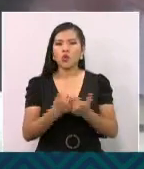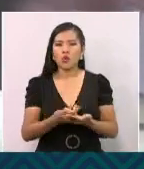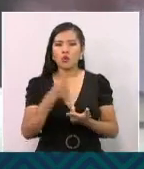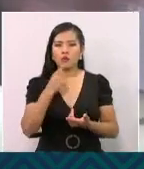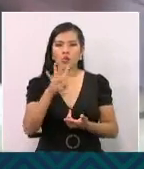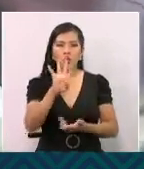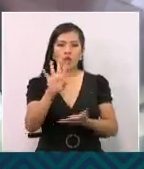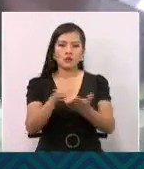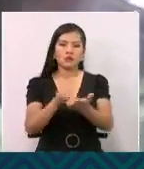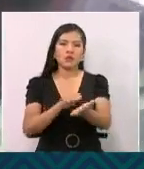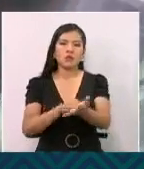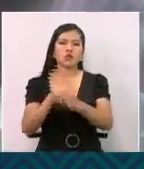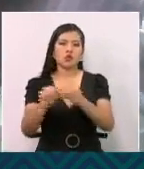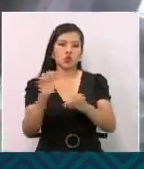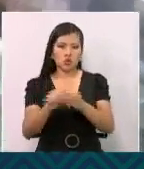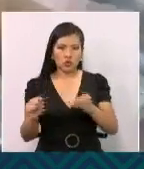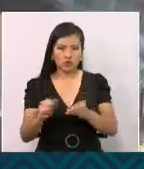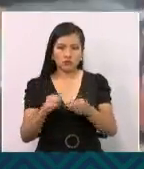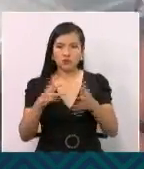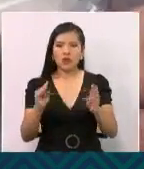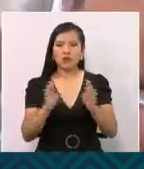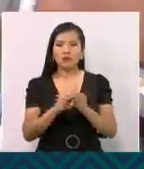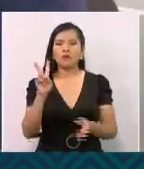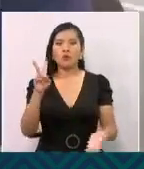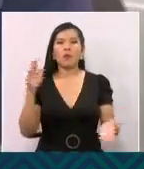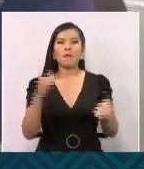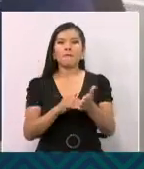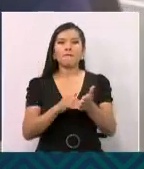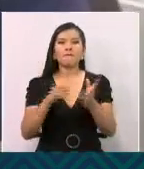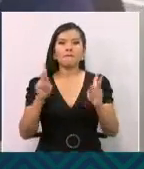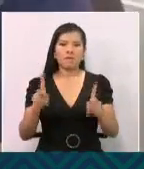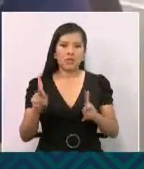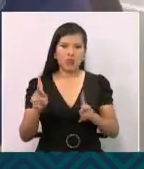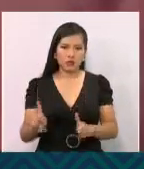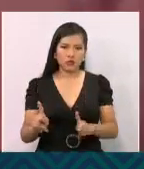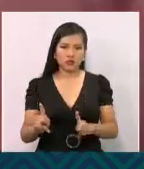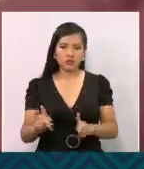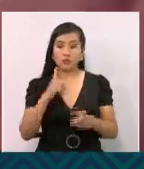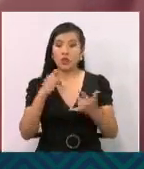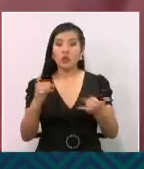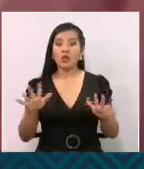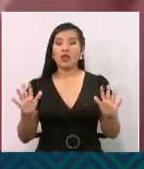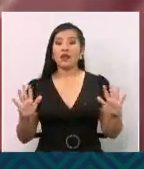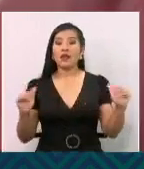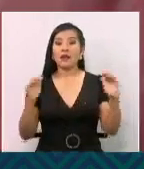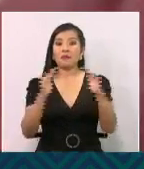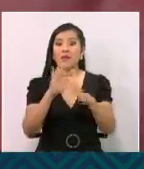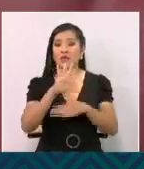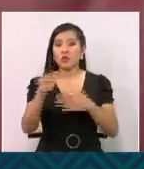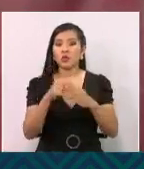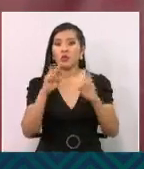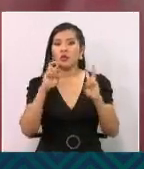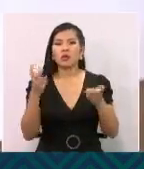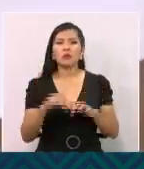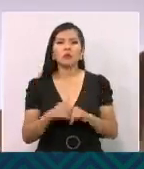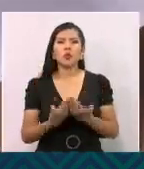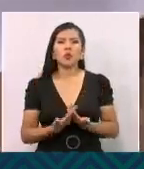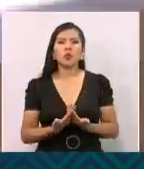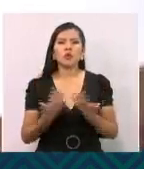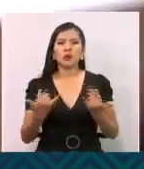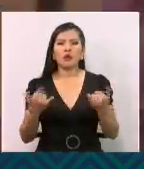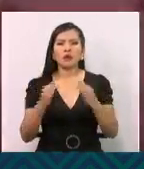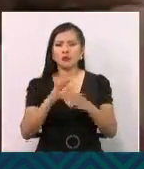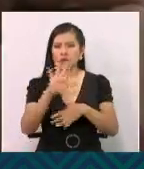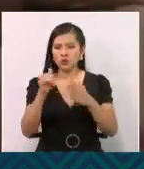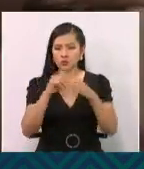24 millones de dólares, atendiendo más de 2.000 personas. Dicho monto fue vendido en las ciudades de La Paz, Cochabamba y Santa Cruz, las principales del país,